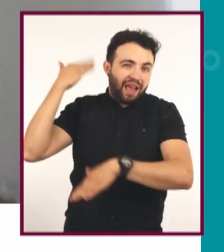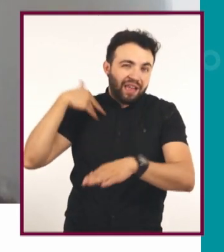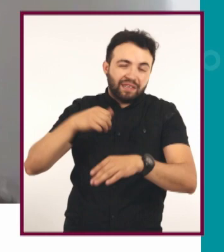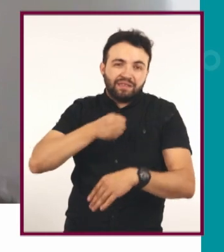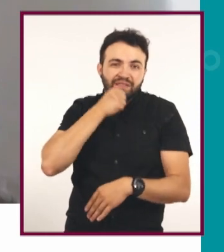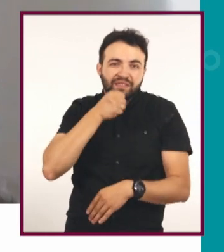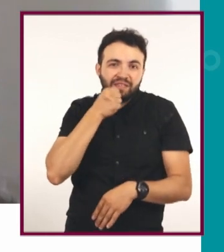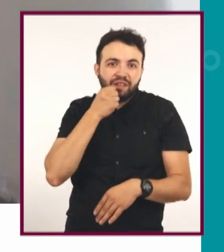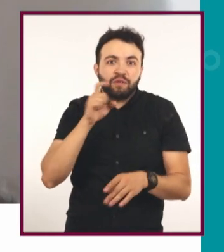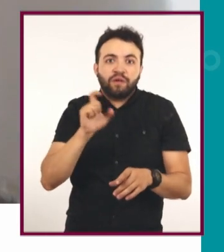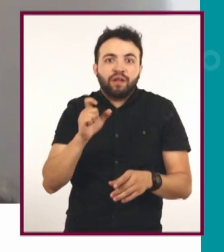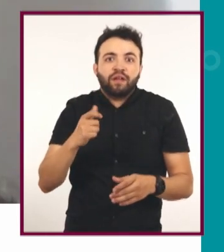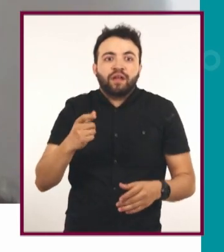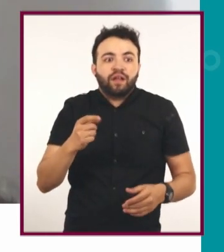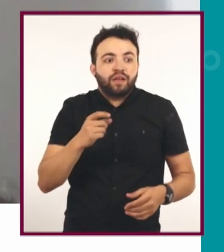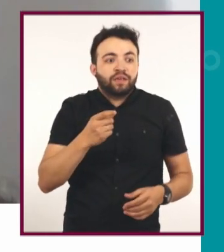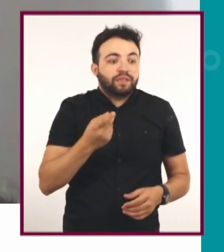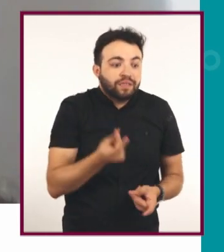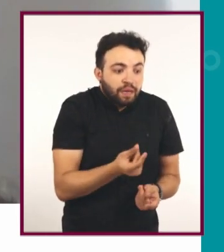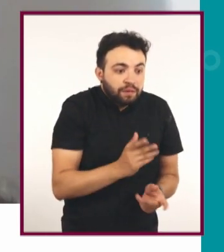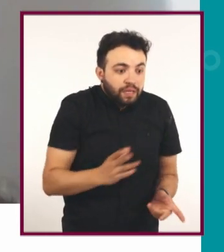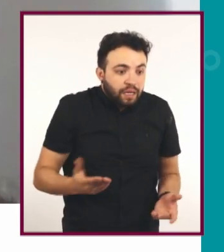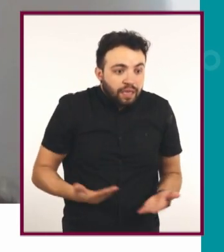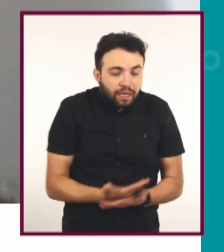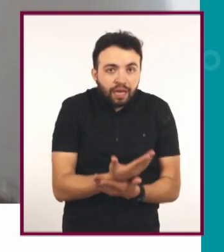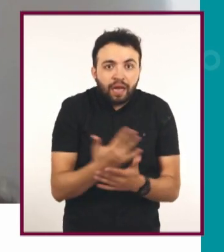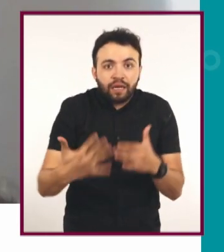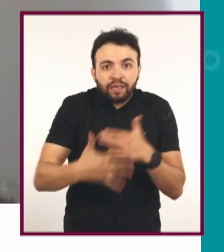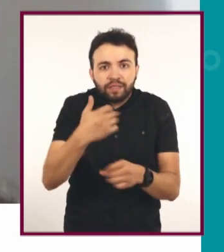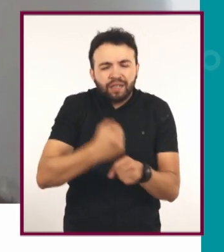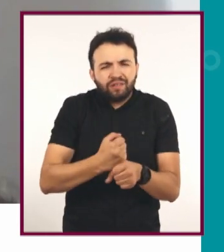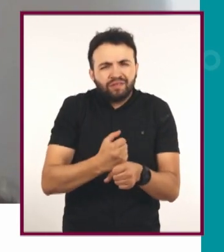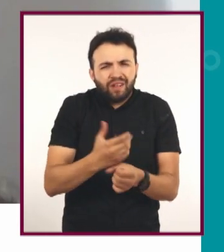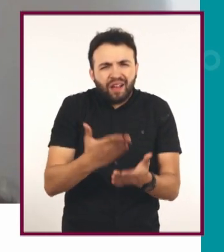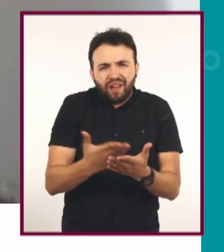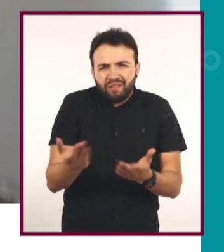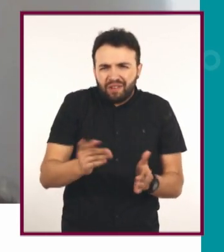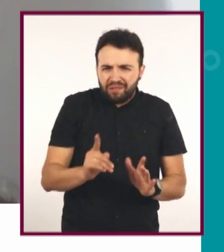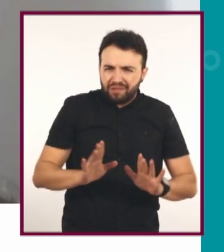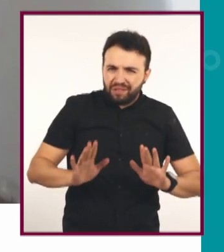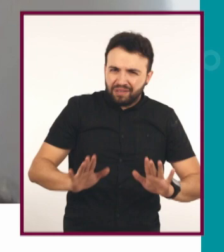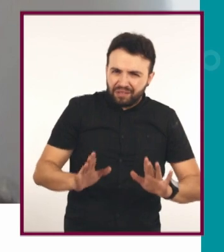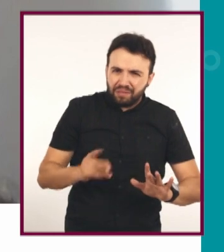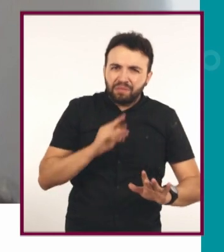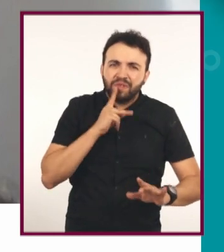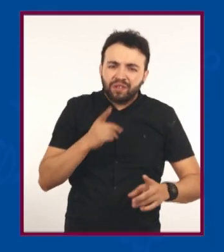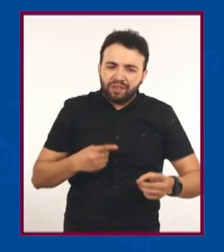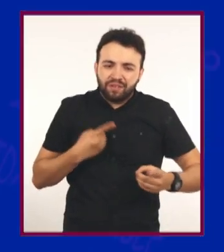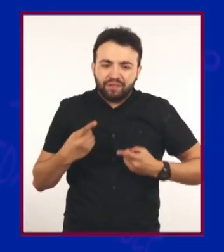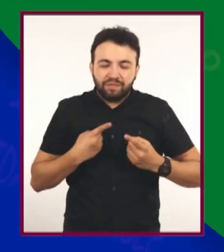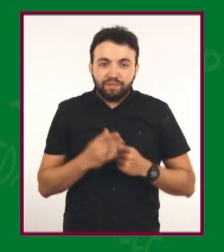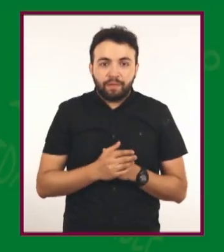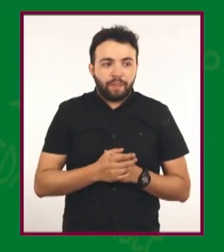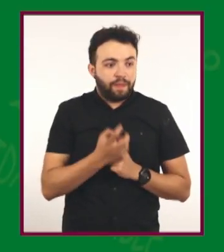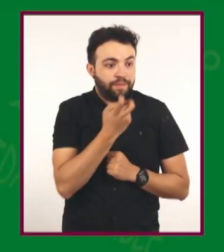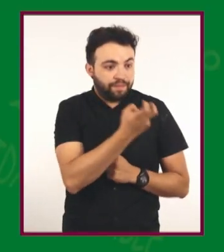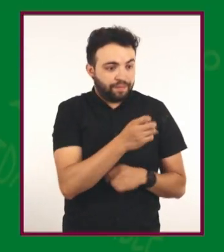ahora que ya no estamos en épocas medievales donde teníamos que reproducirnos a los 15, pues no tiene sentido en este momento, ¿no?